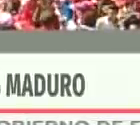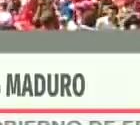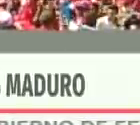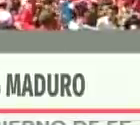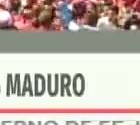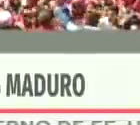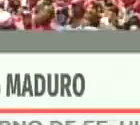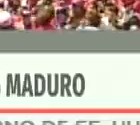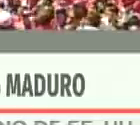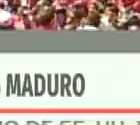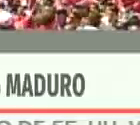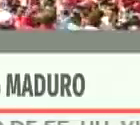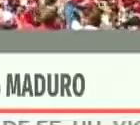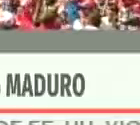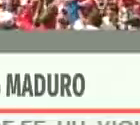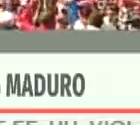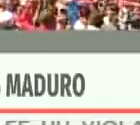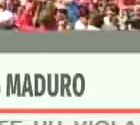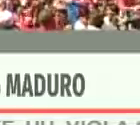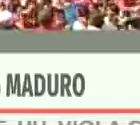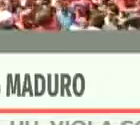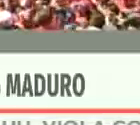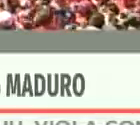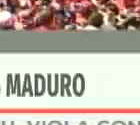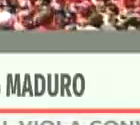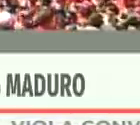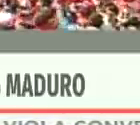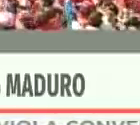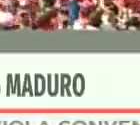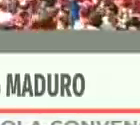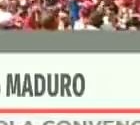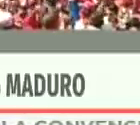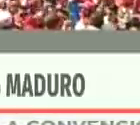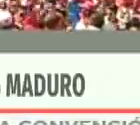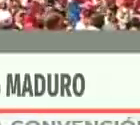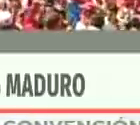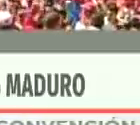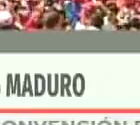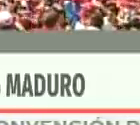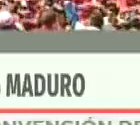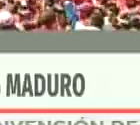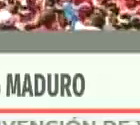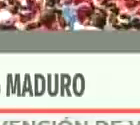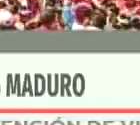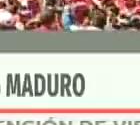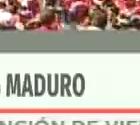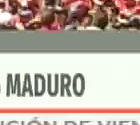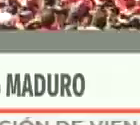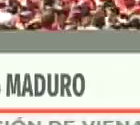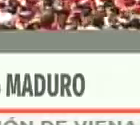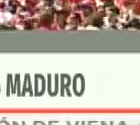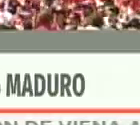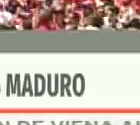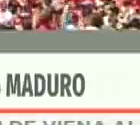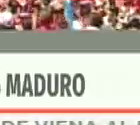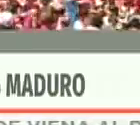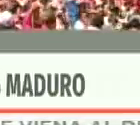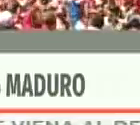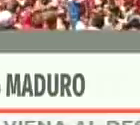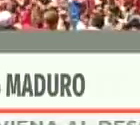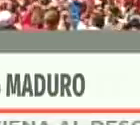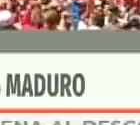Chávez! ¡Que viva Maduro! ¡Que viva Lara! ¡Que viva los campeones